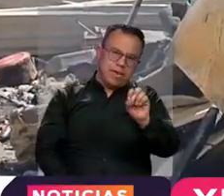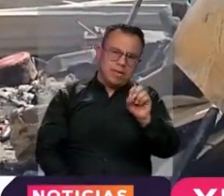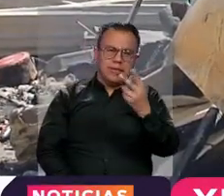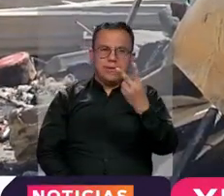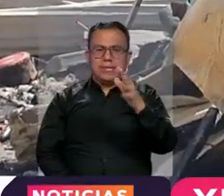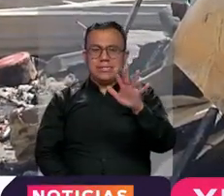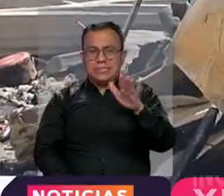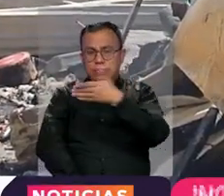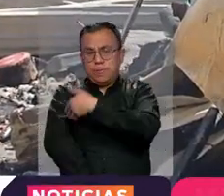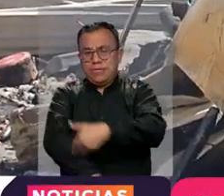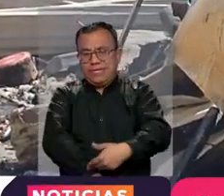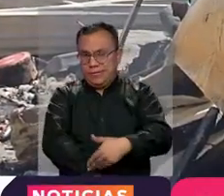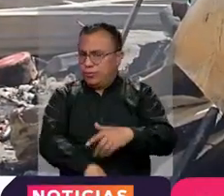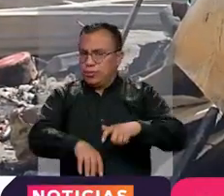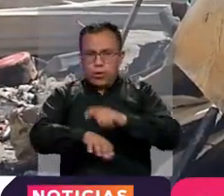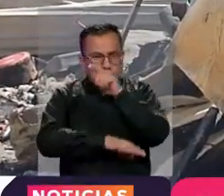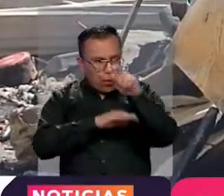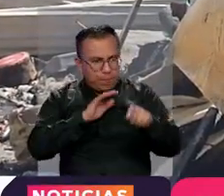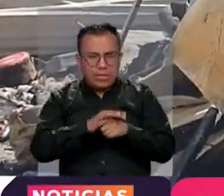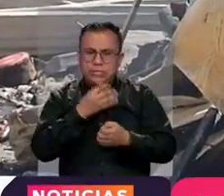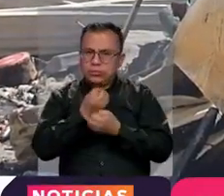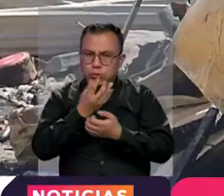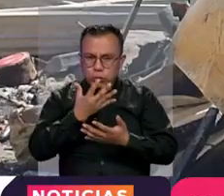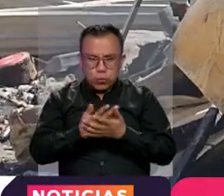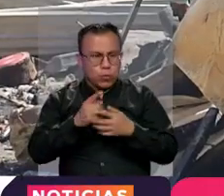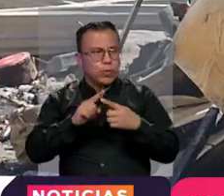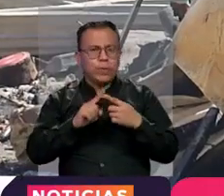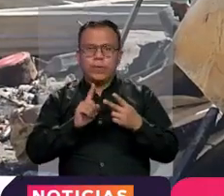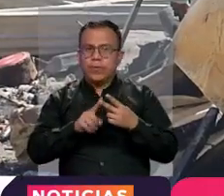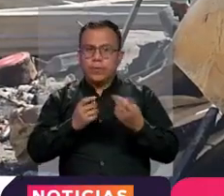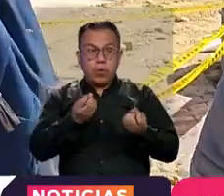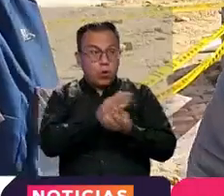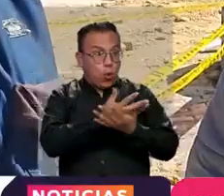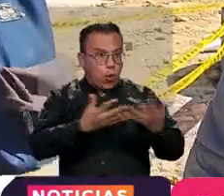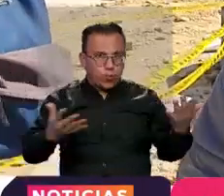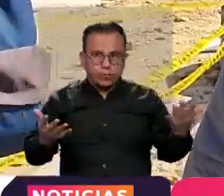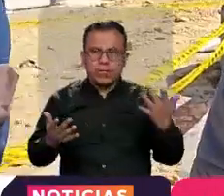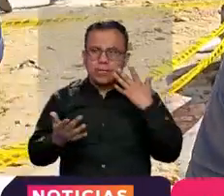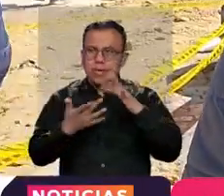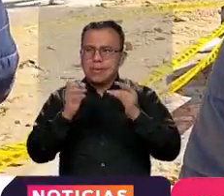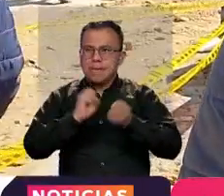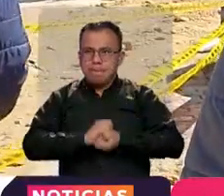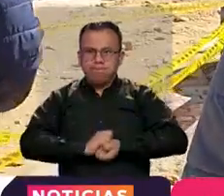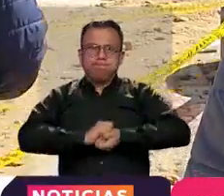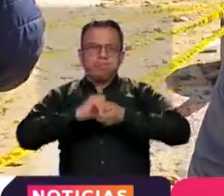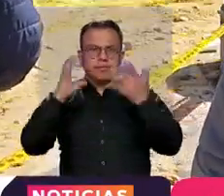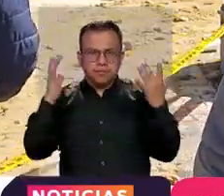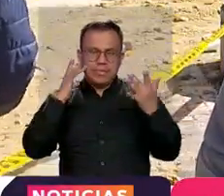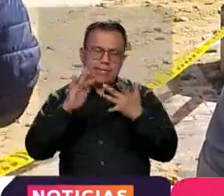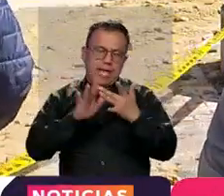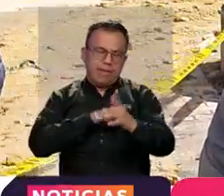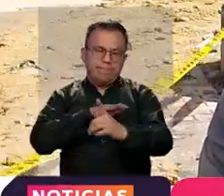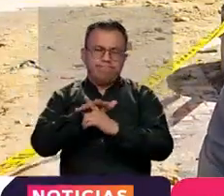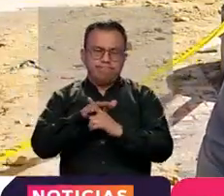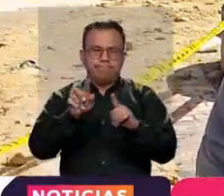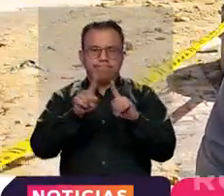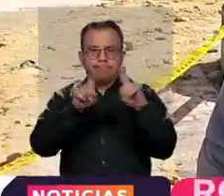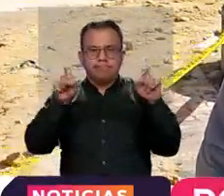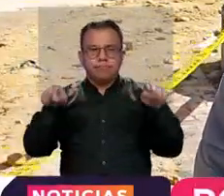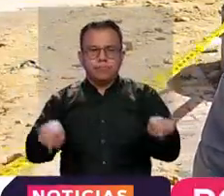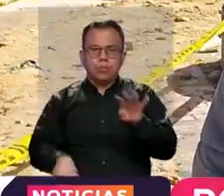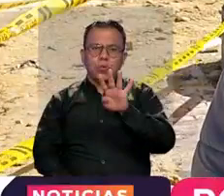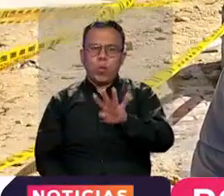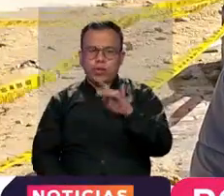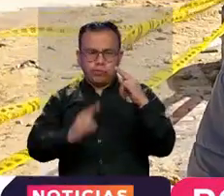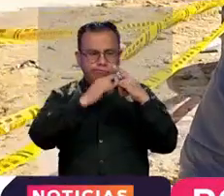25 millones en toda la infraestructura, en todo lo que es producto. Hubo una explosión y hubo una afectación de